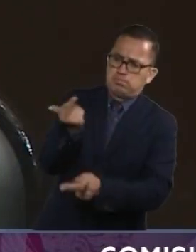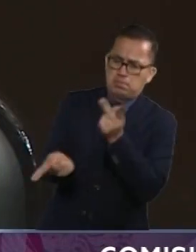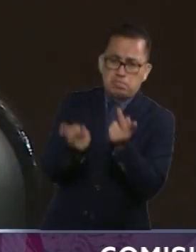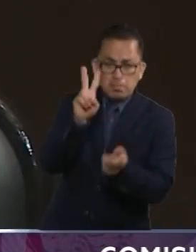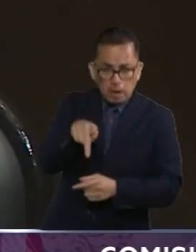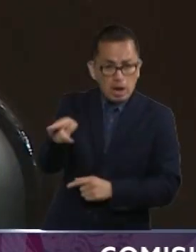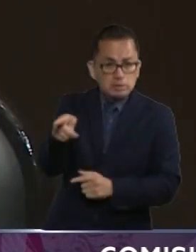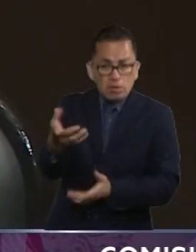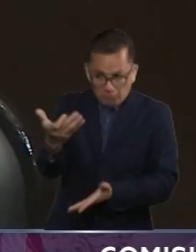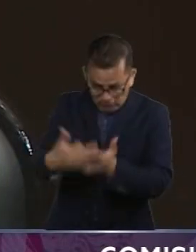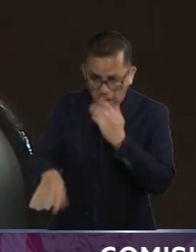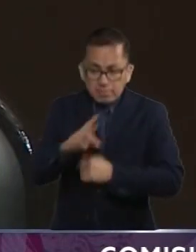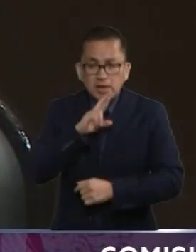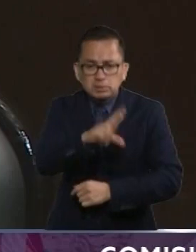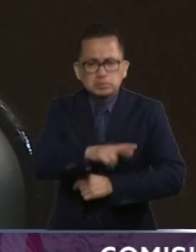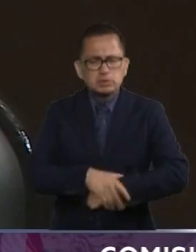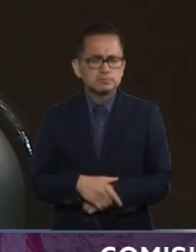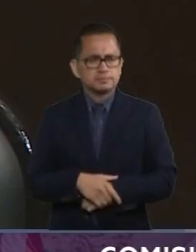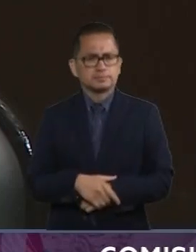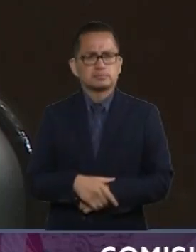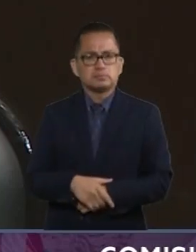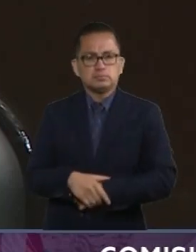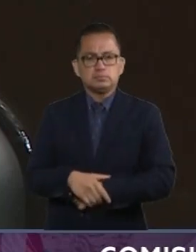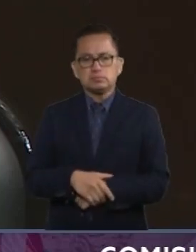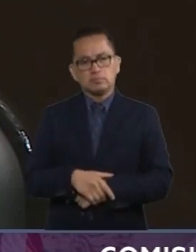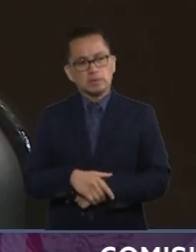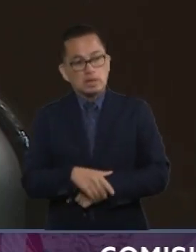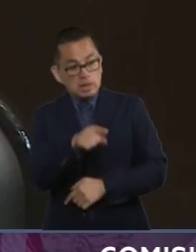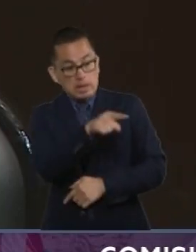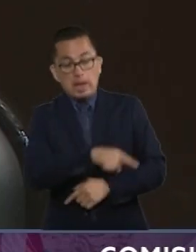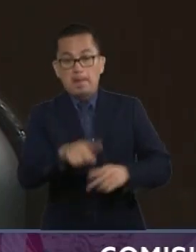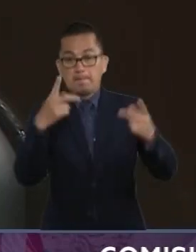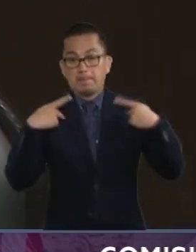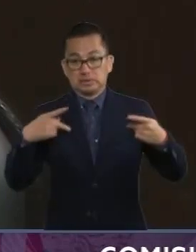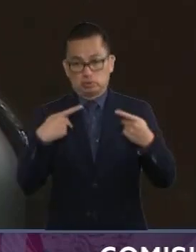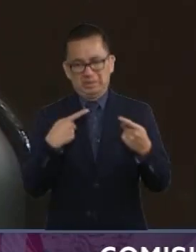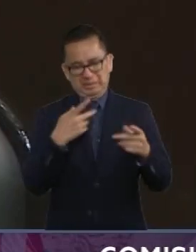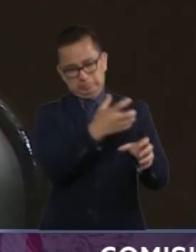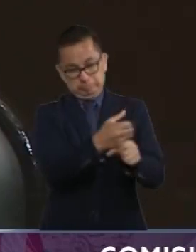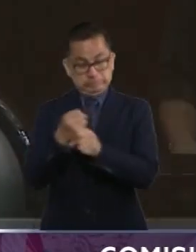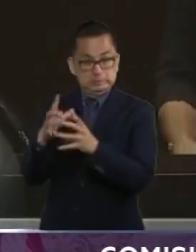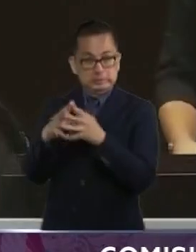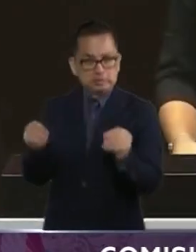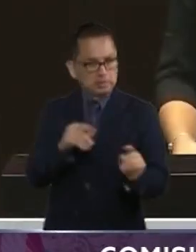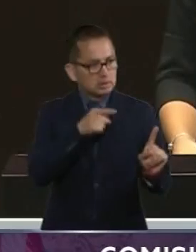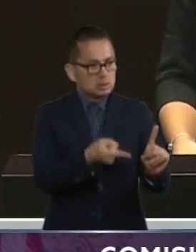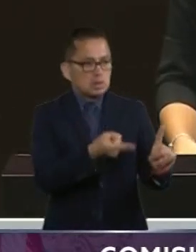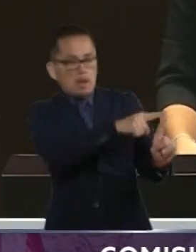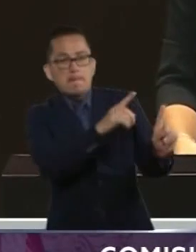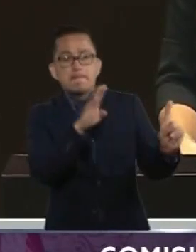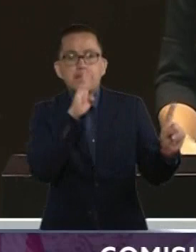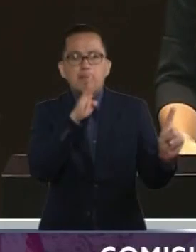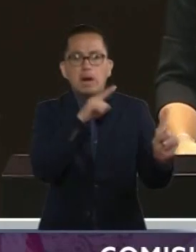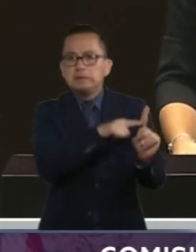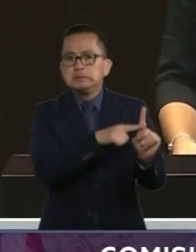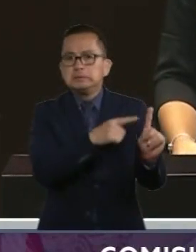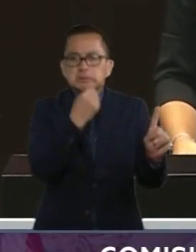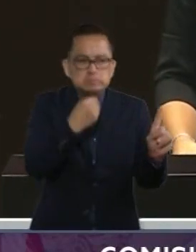señora presidenta. ¿Por qué no le ha cumplido a las madres de las personas desaparecidas que se han visto obligadas a realizar sus